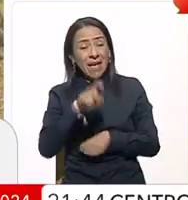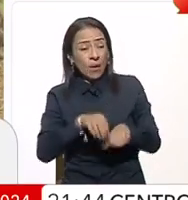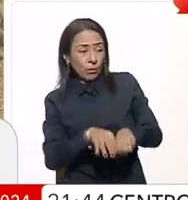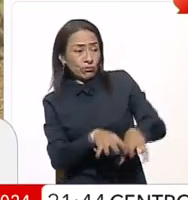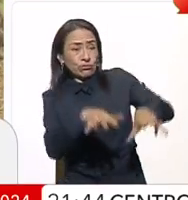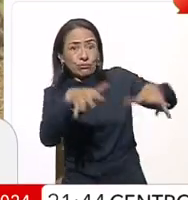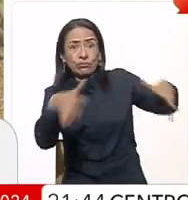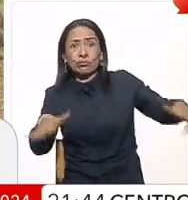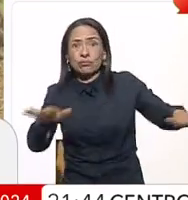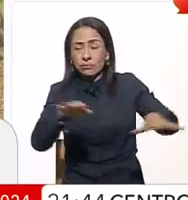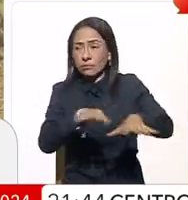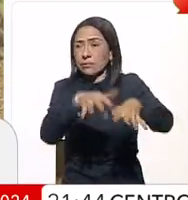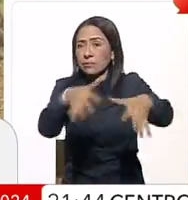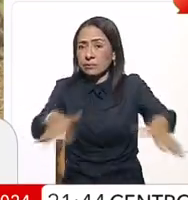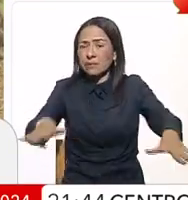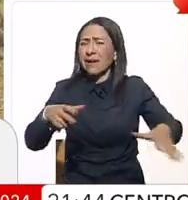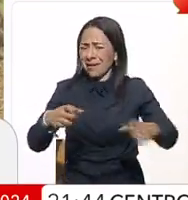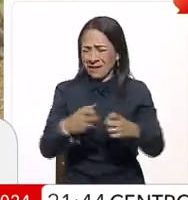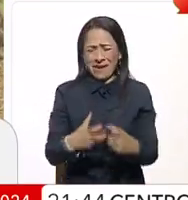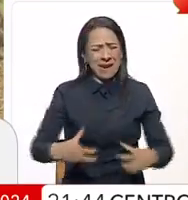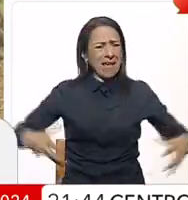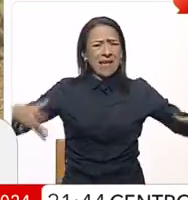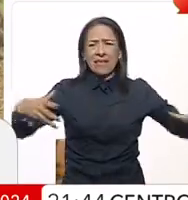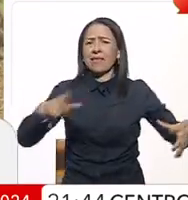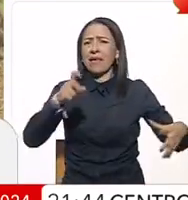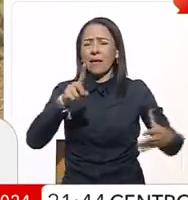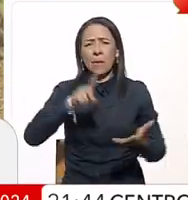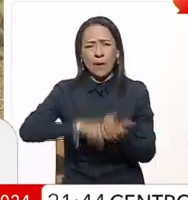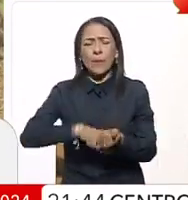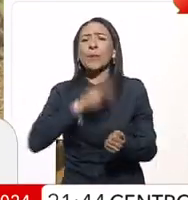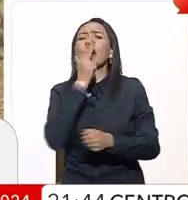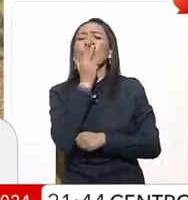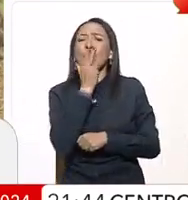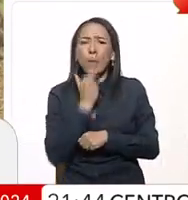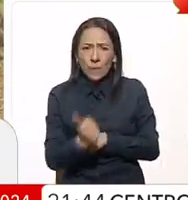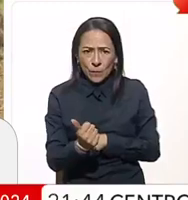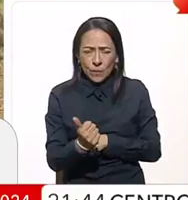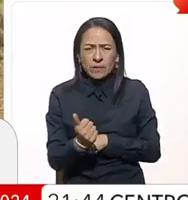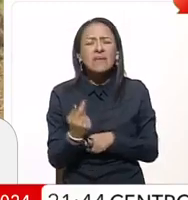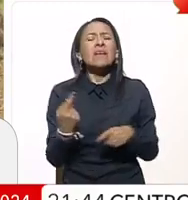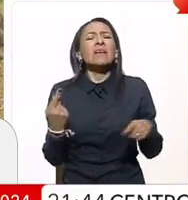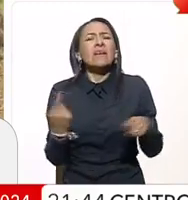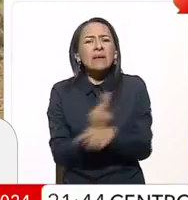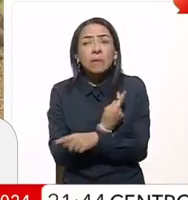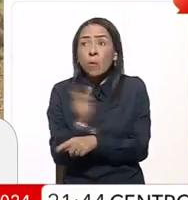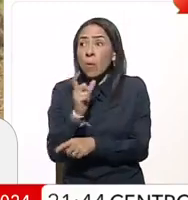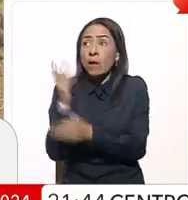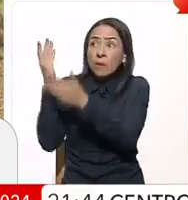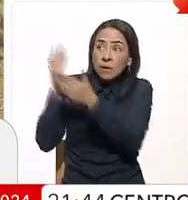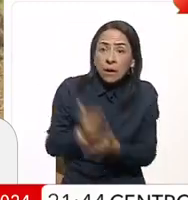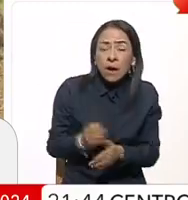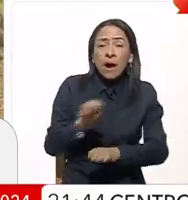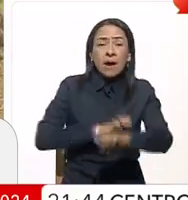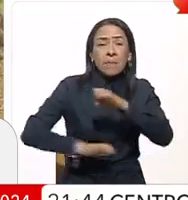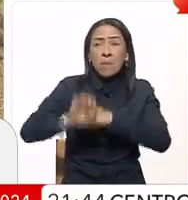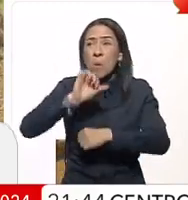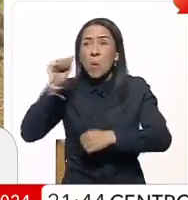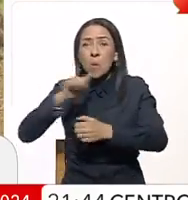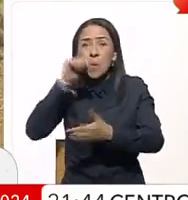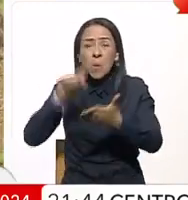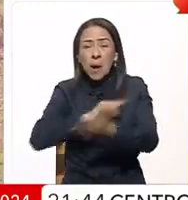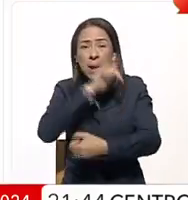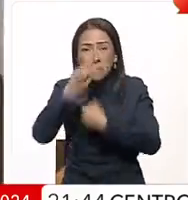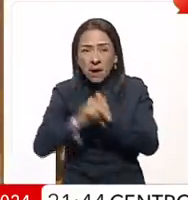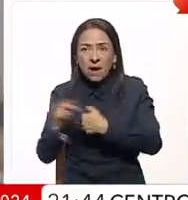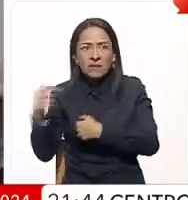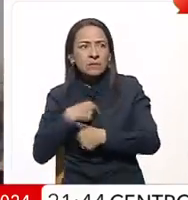cuenca de agua muy grandísima de aguas dulces. Pues resulta que se vinieron esas empresas transnacionales, vinieron sobre nuestra